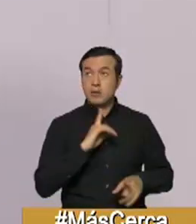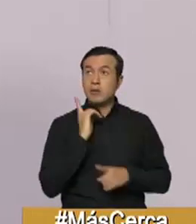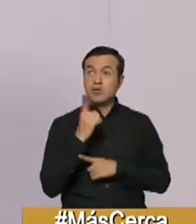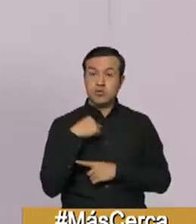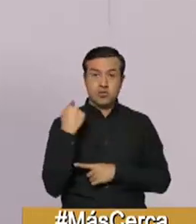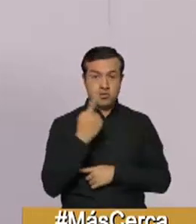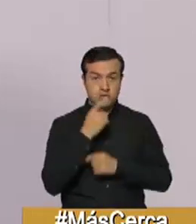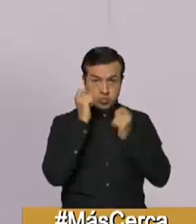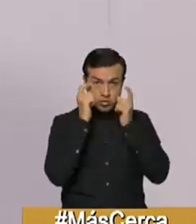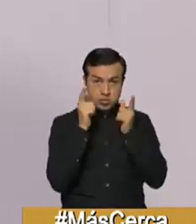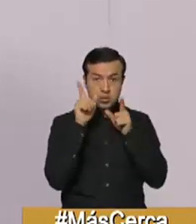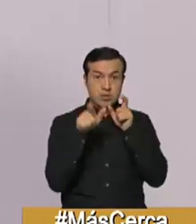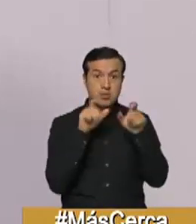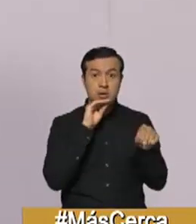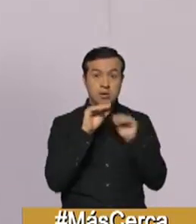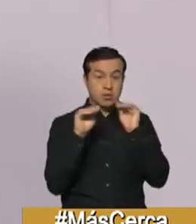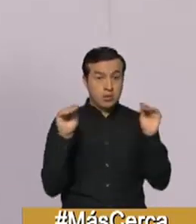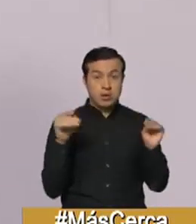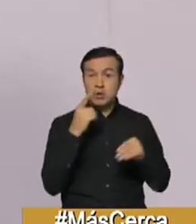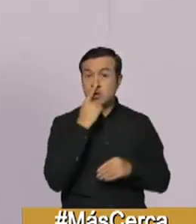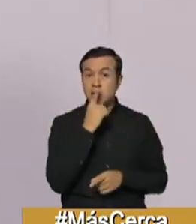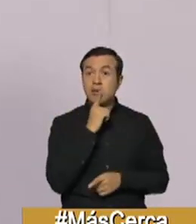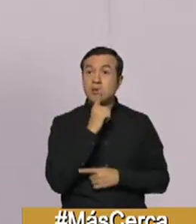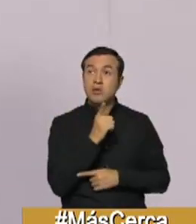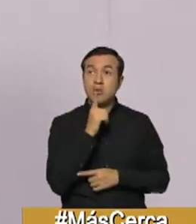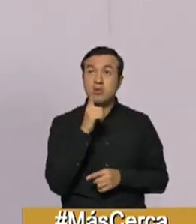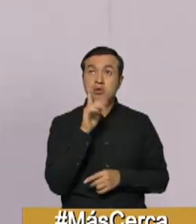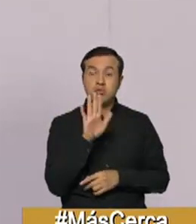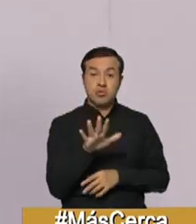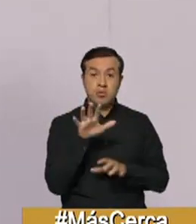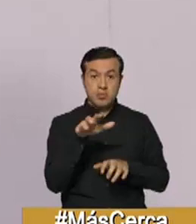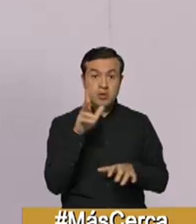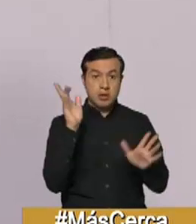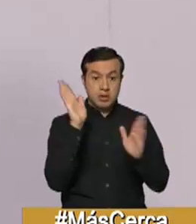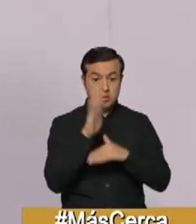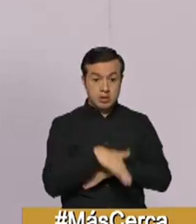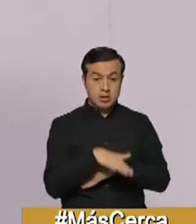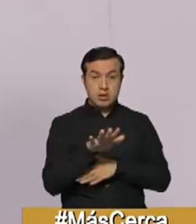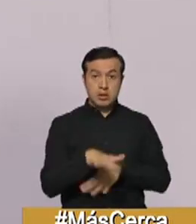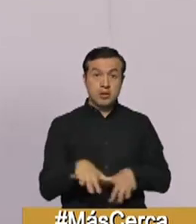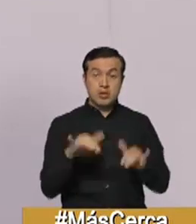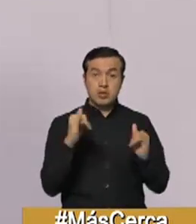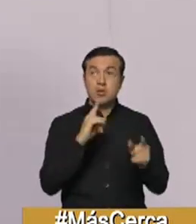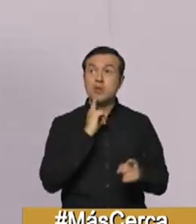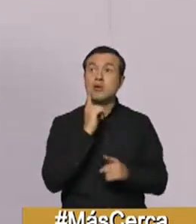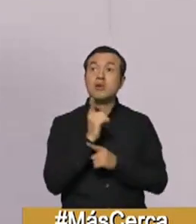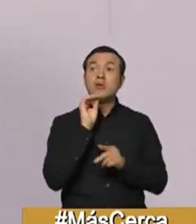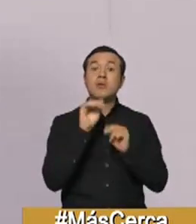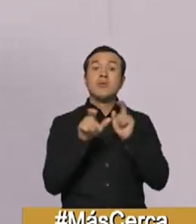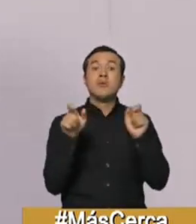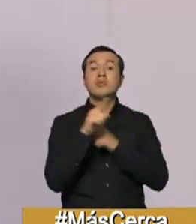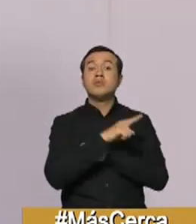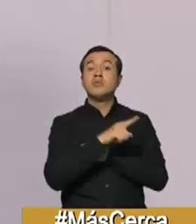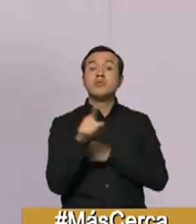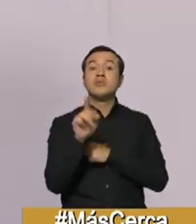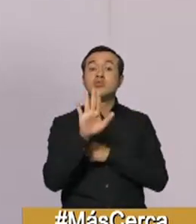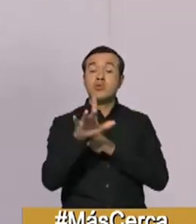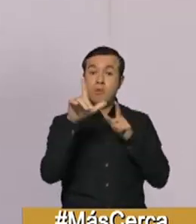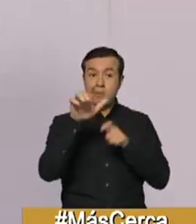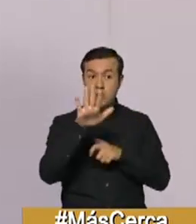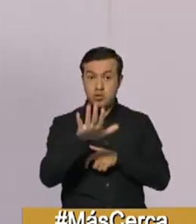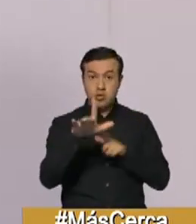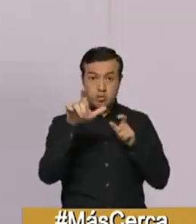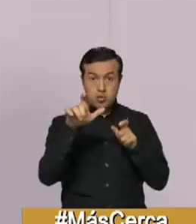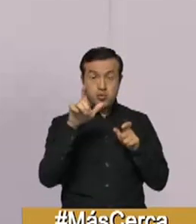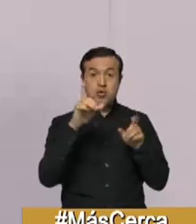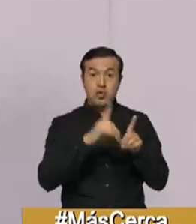estaremos pendientes de aquellas personas que les interese la esterilización gratuita que tenemos el día de hoy. Aquí aquellas personas que nos manden la foto de su perrito